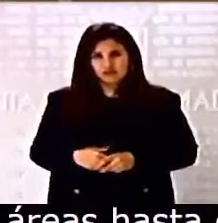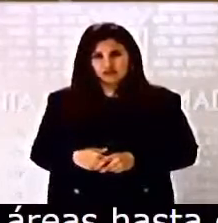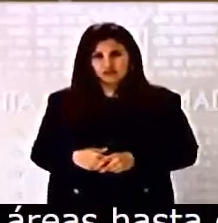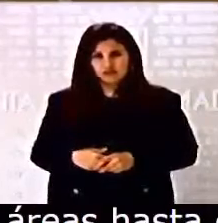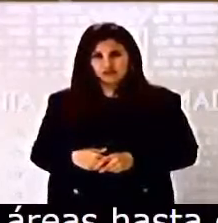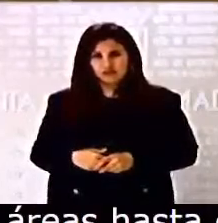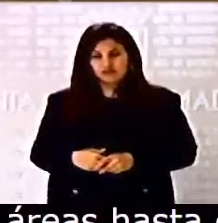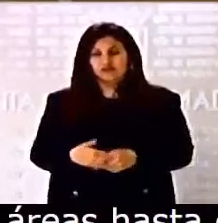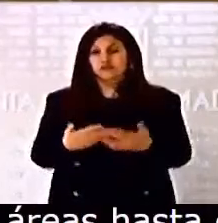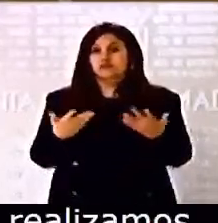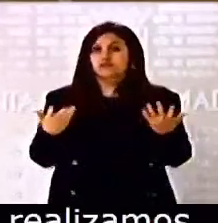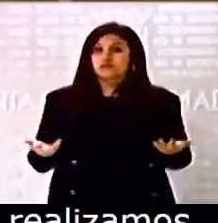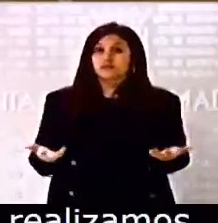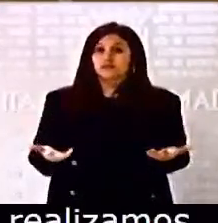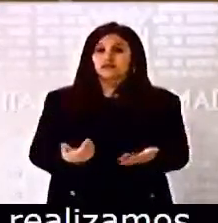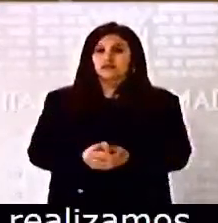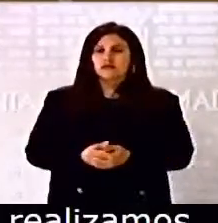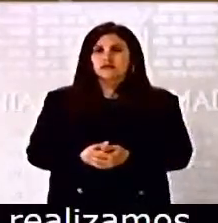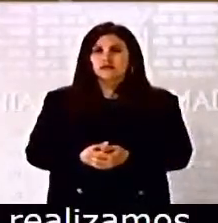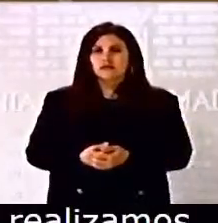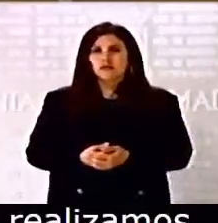En este sentido,